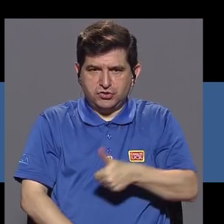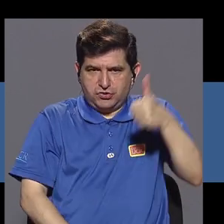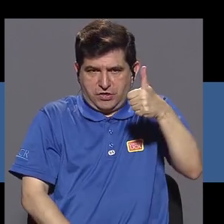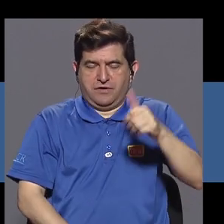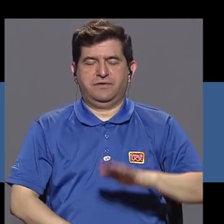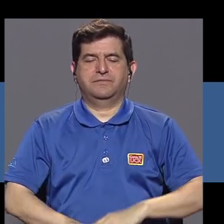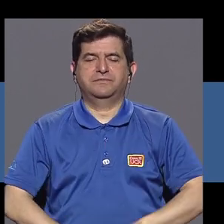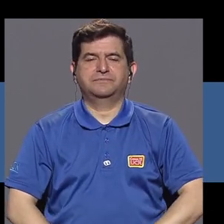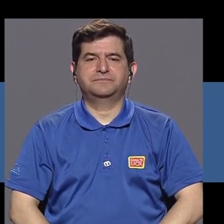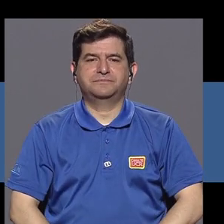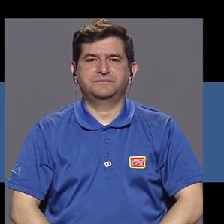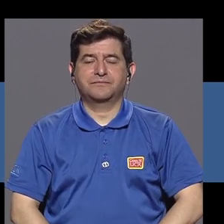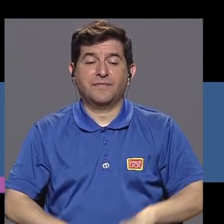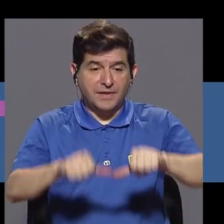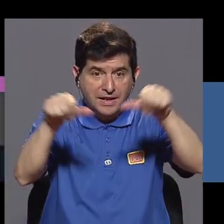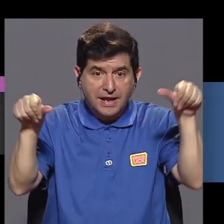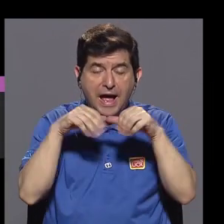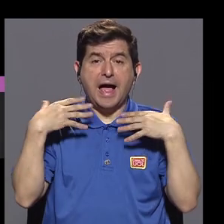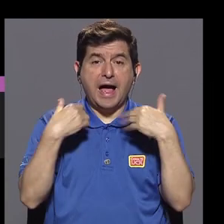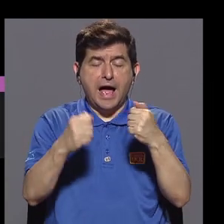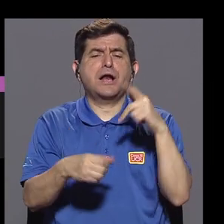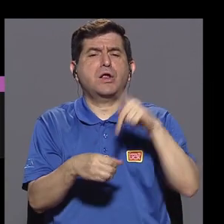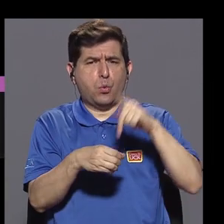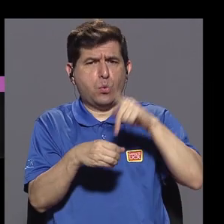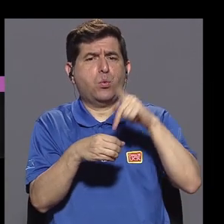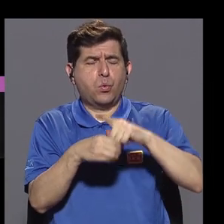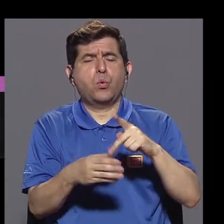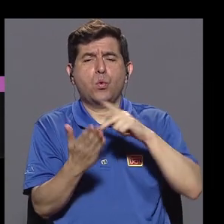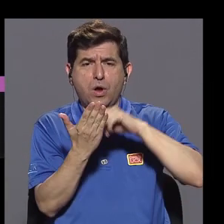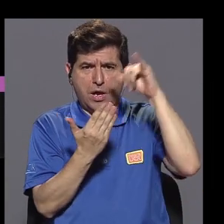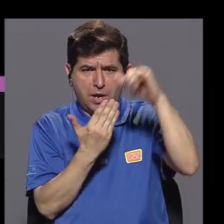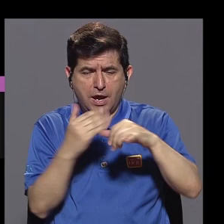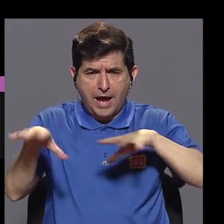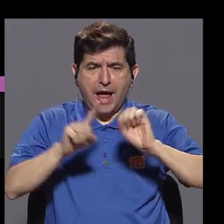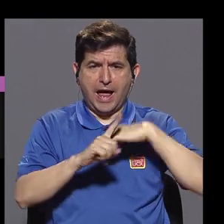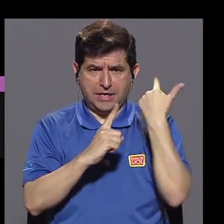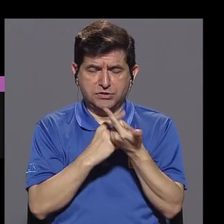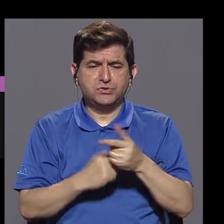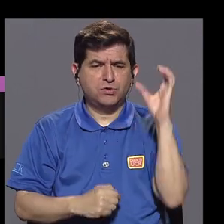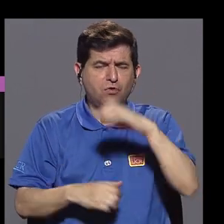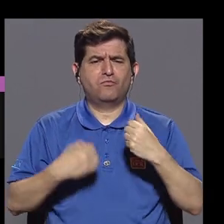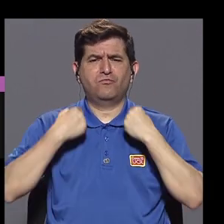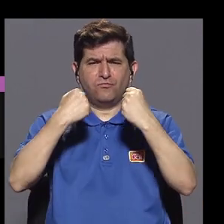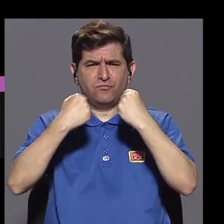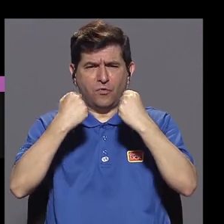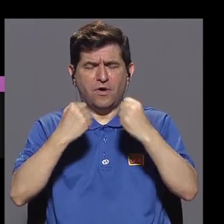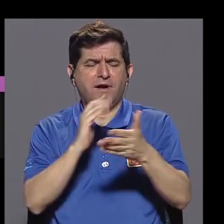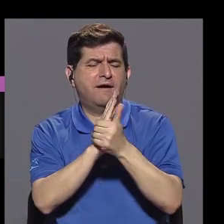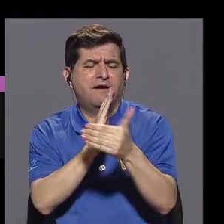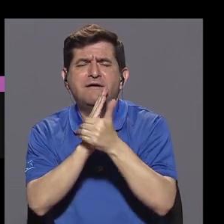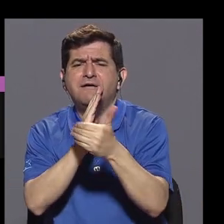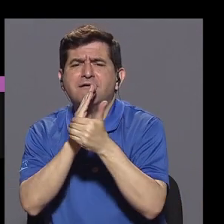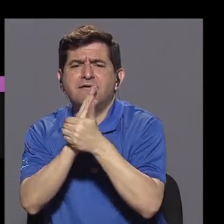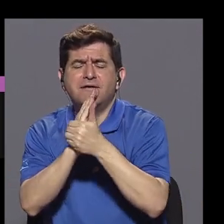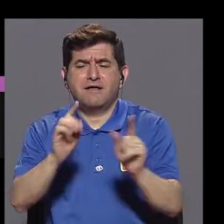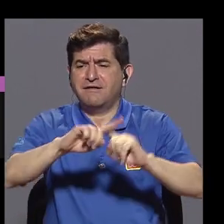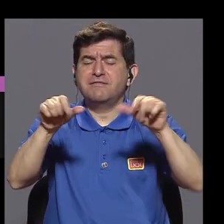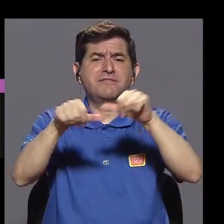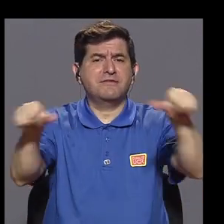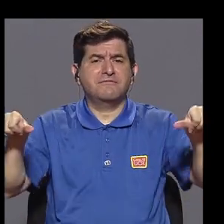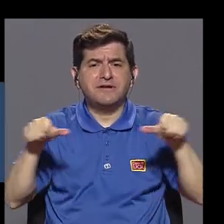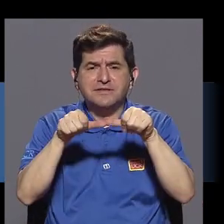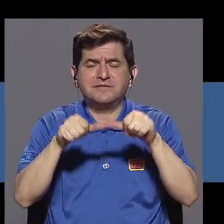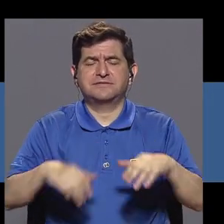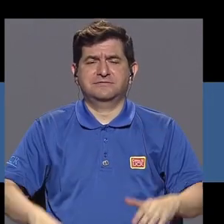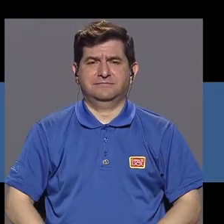CONARE. El área de salud es muy participativa en los proyectos de acción social y busca mucho siempre el fortalecimiento de las capacidades en los